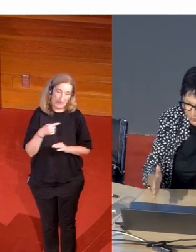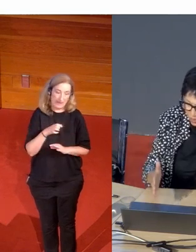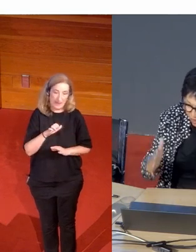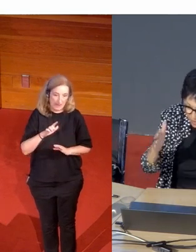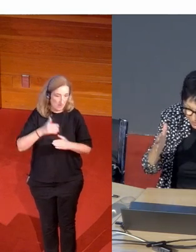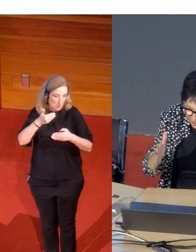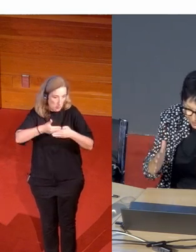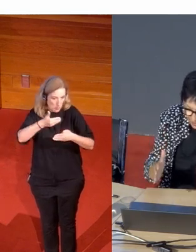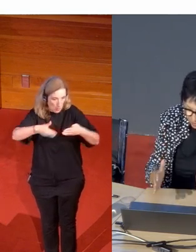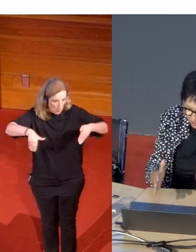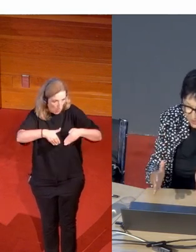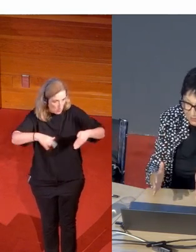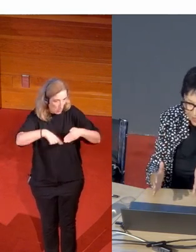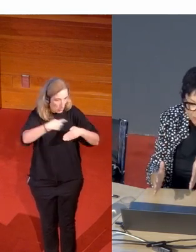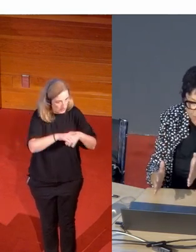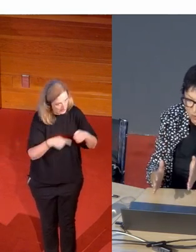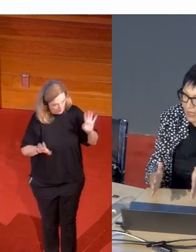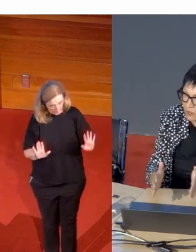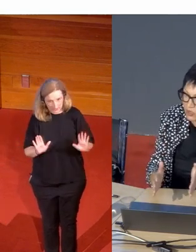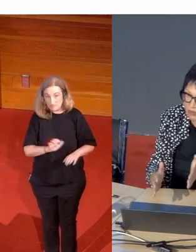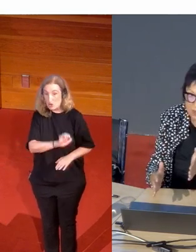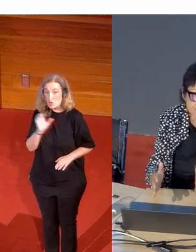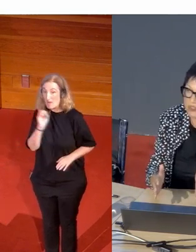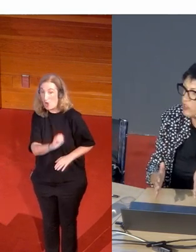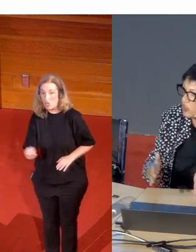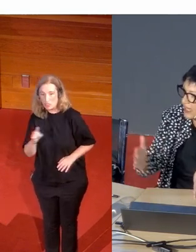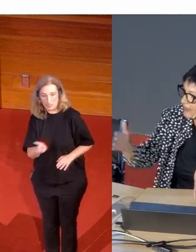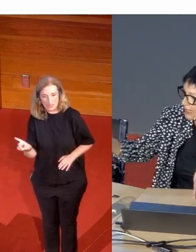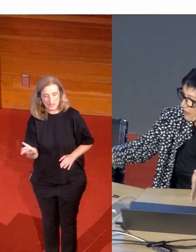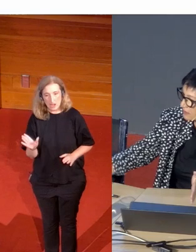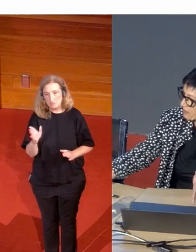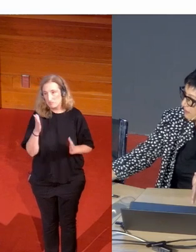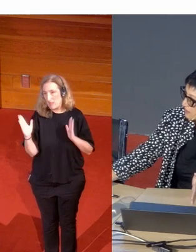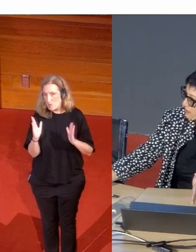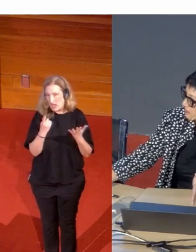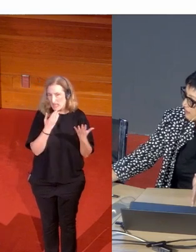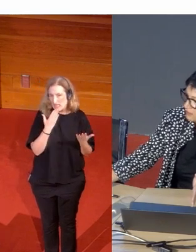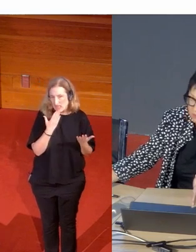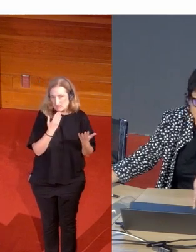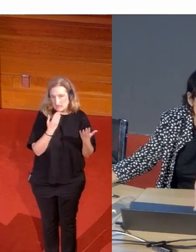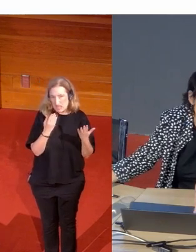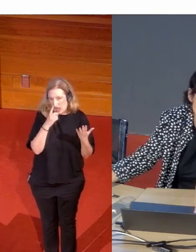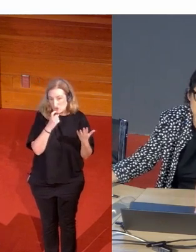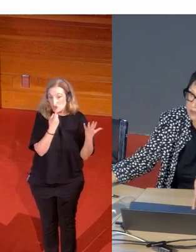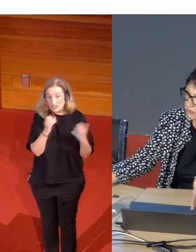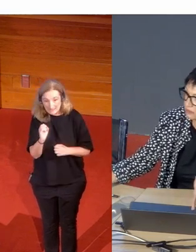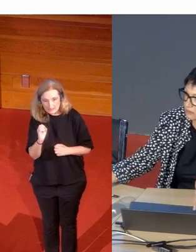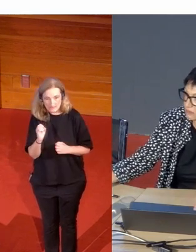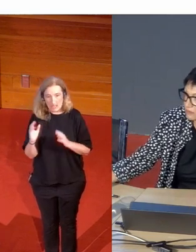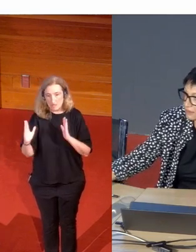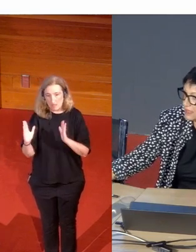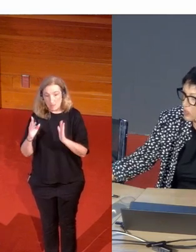estaban detrás del muro occidental pues pongamos entre los años 60 y el del año